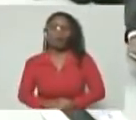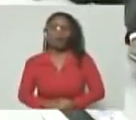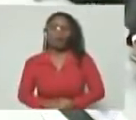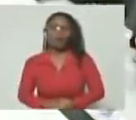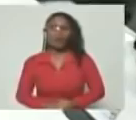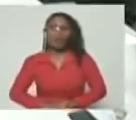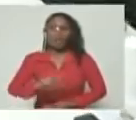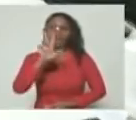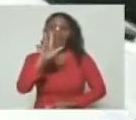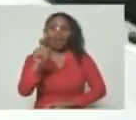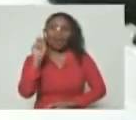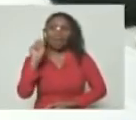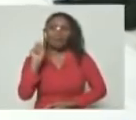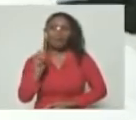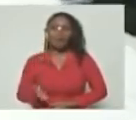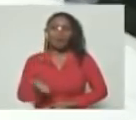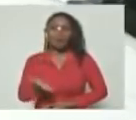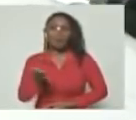3 puntos clave.